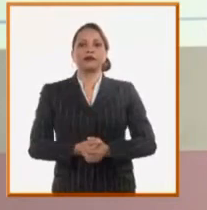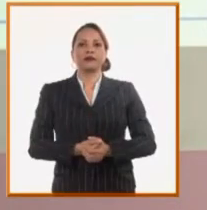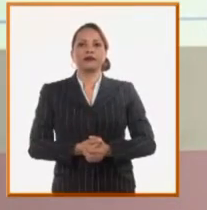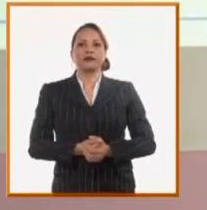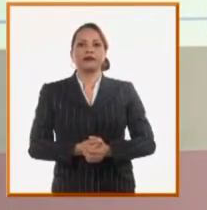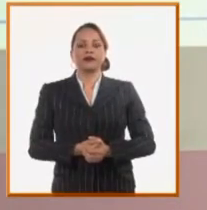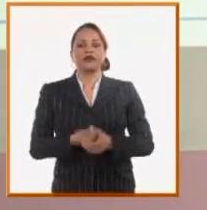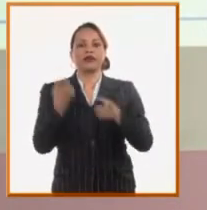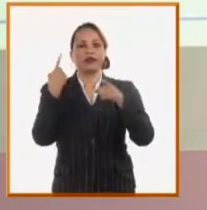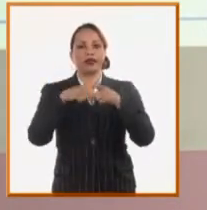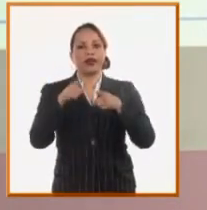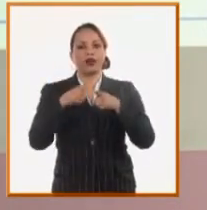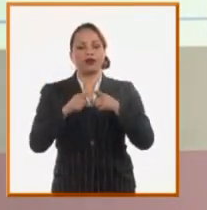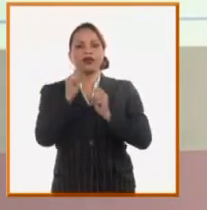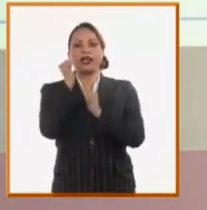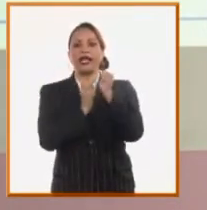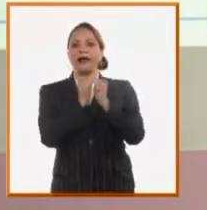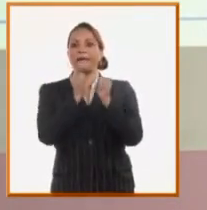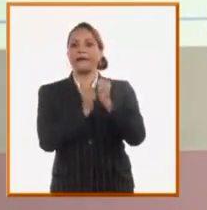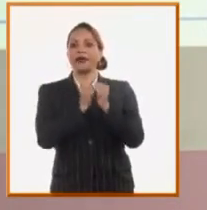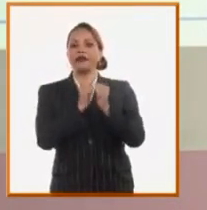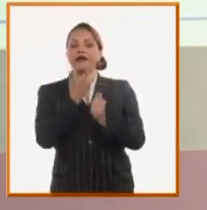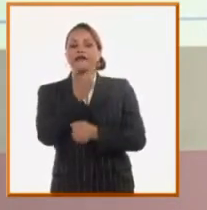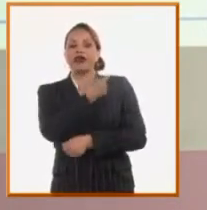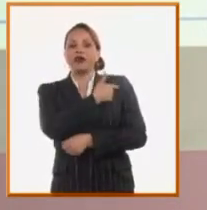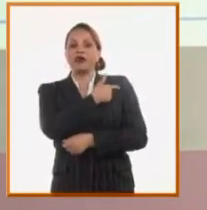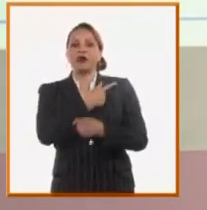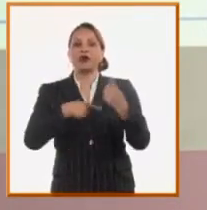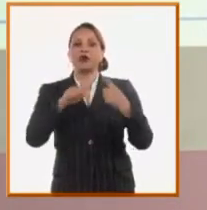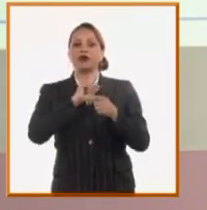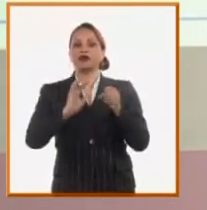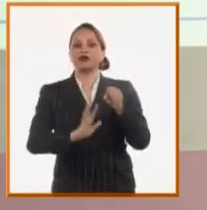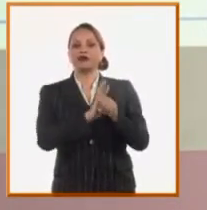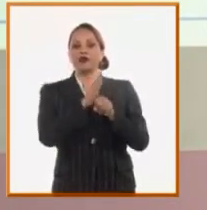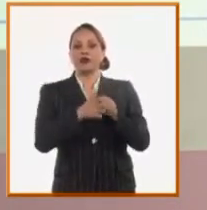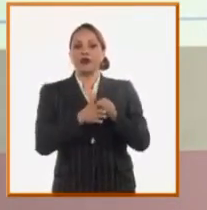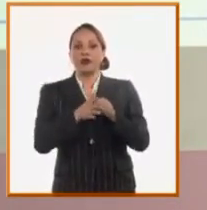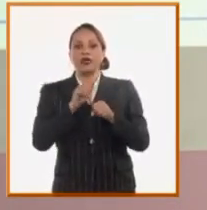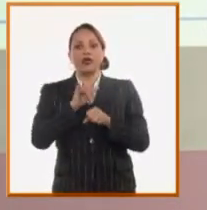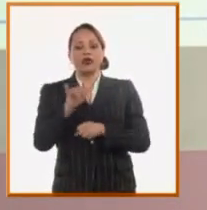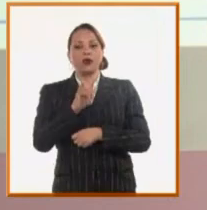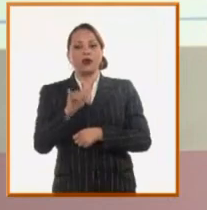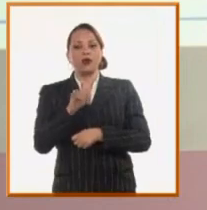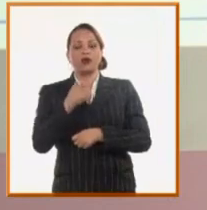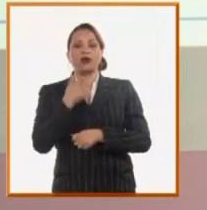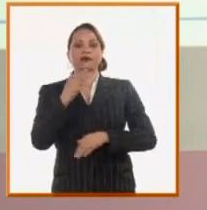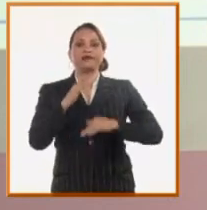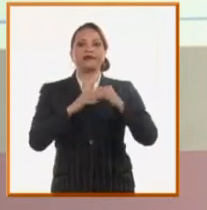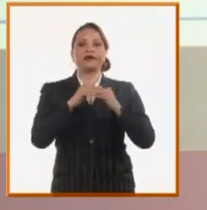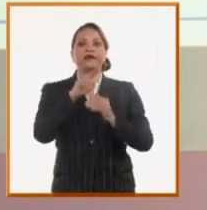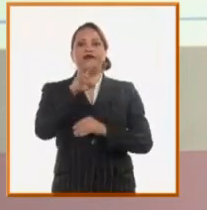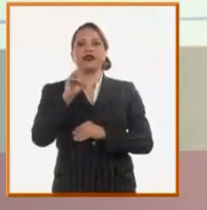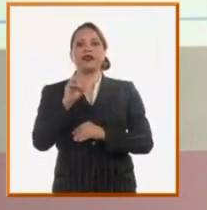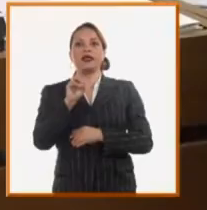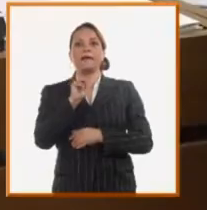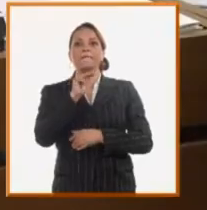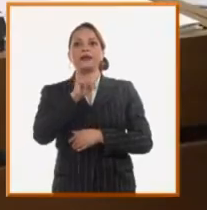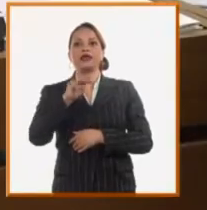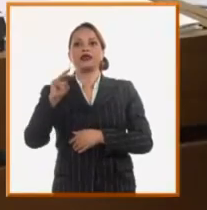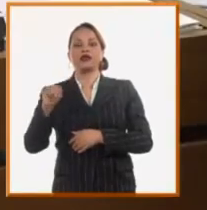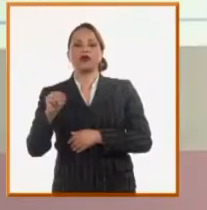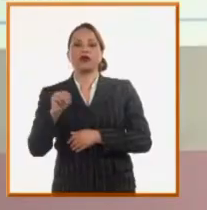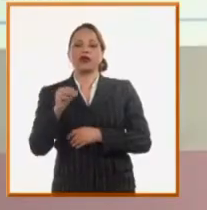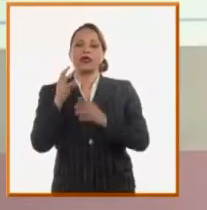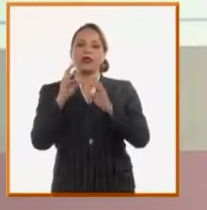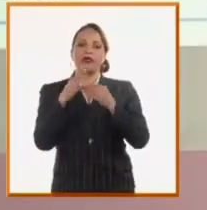la modernización de la planta de producción de vacunas contra la COVID y neumococo, con capacidad para 20 millones de dosis anuales, satisfaciendo la demanda